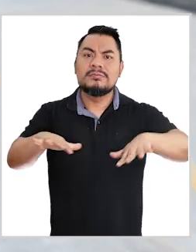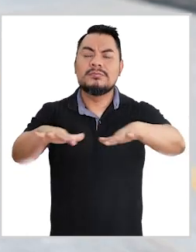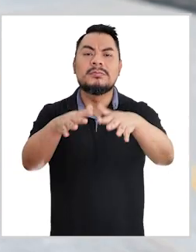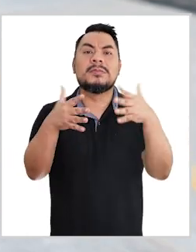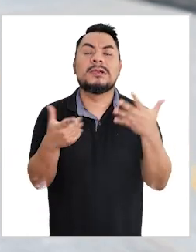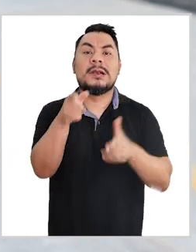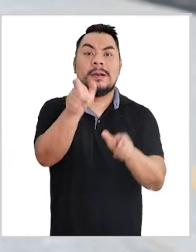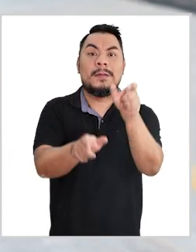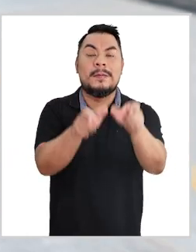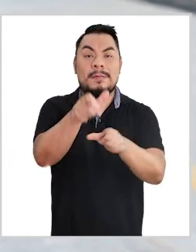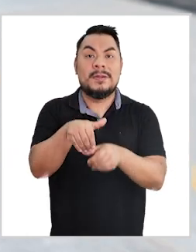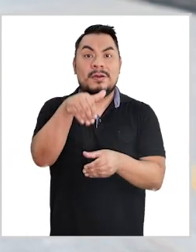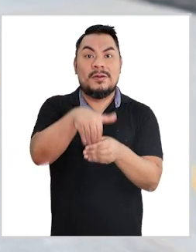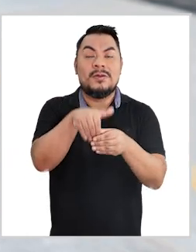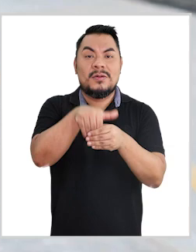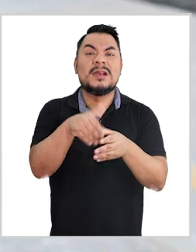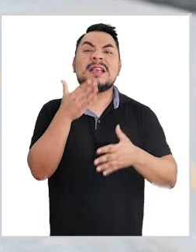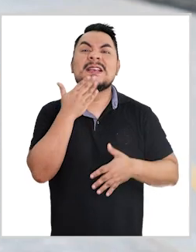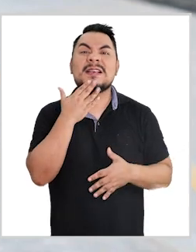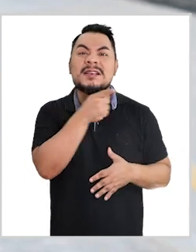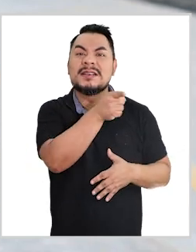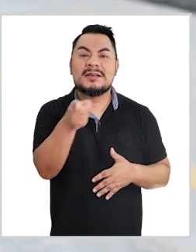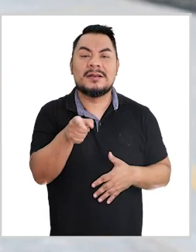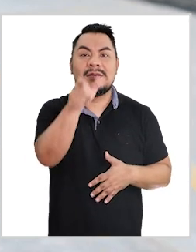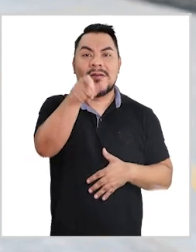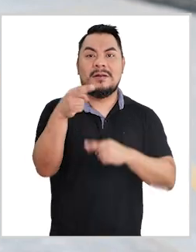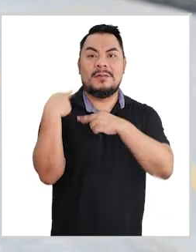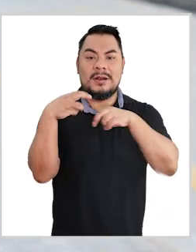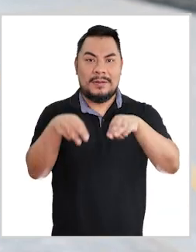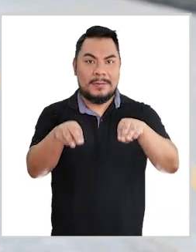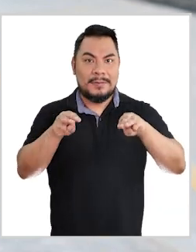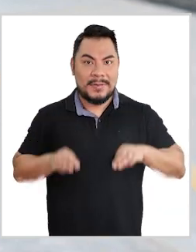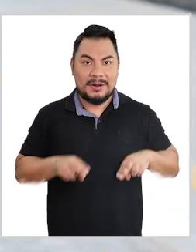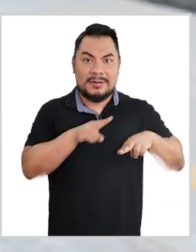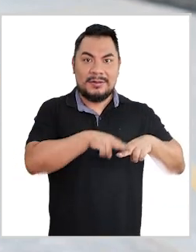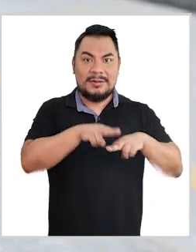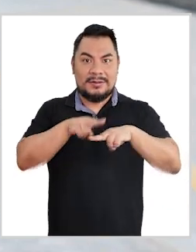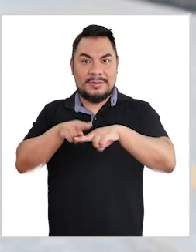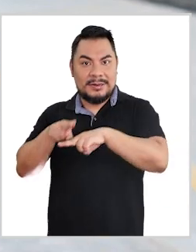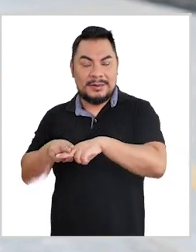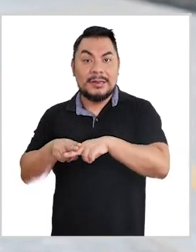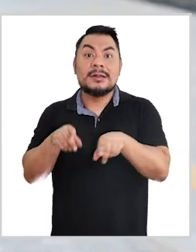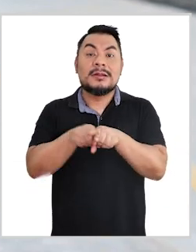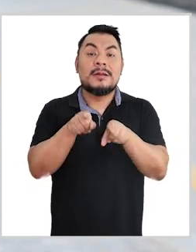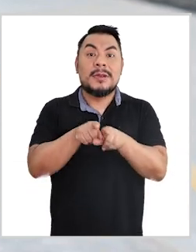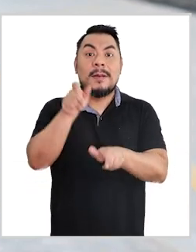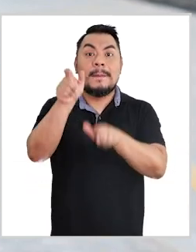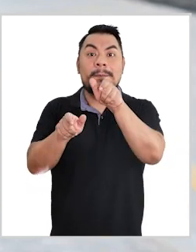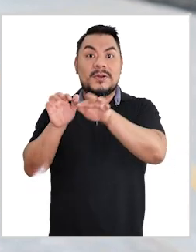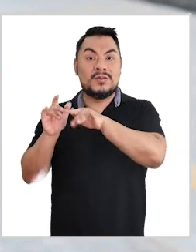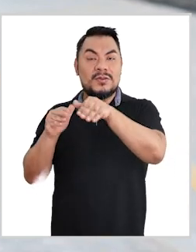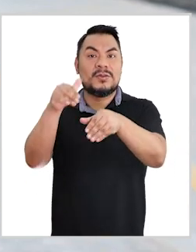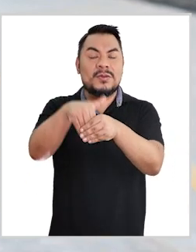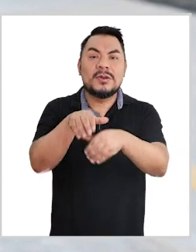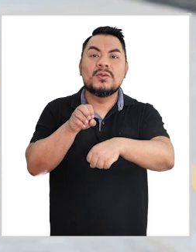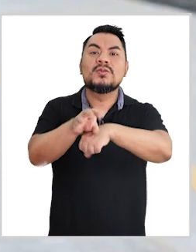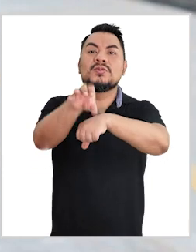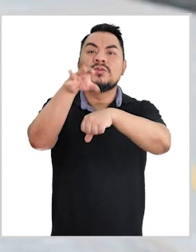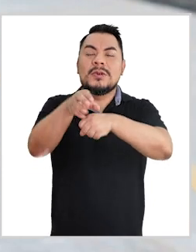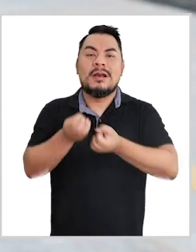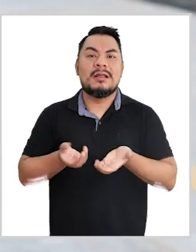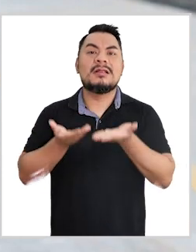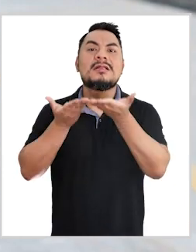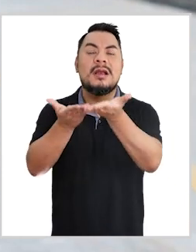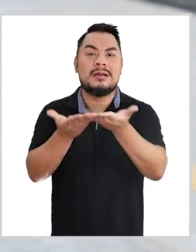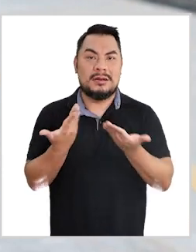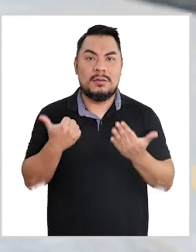de los actores electorales, que comprende a los miembros de mesa, ¿no?, y a los electores, a través de las recomendaciones que se le brinda